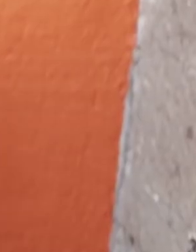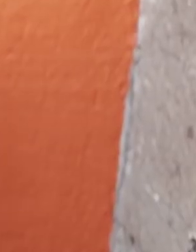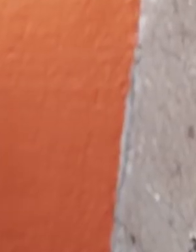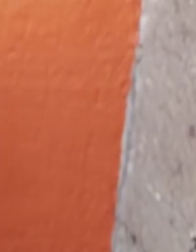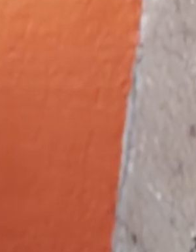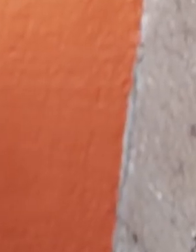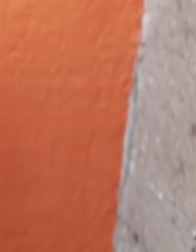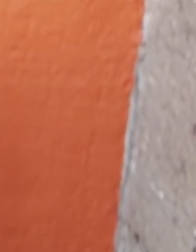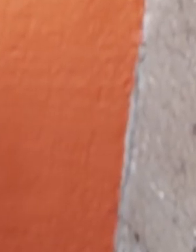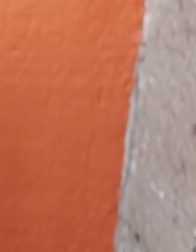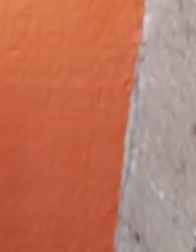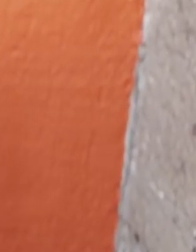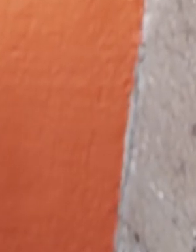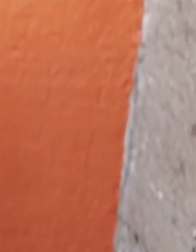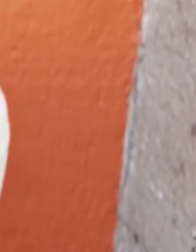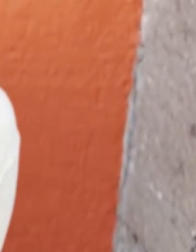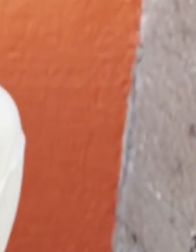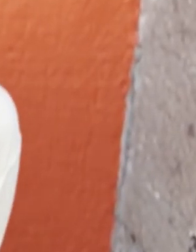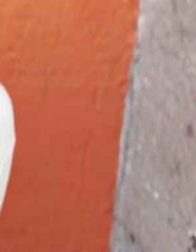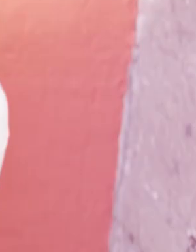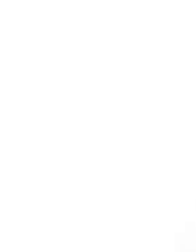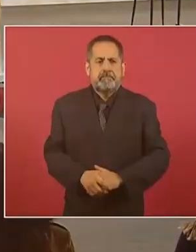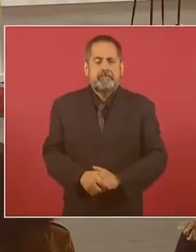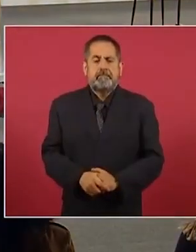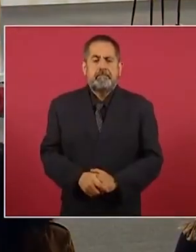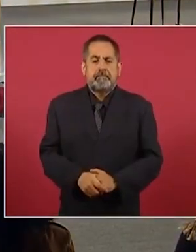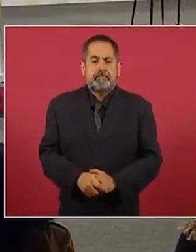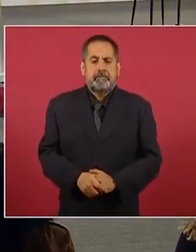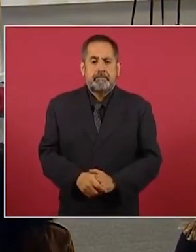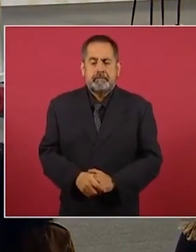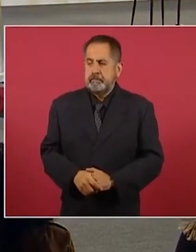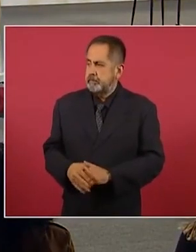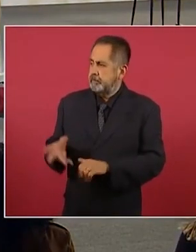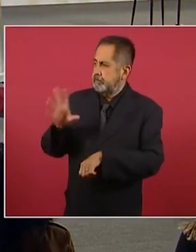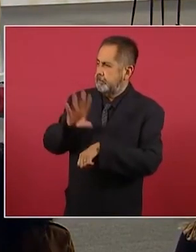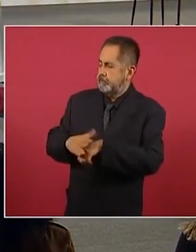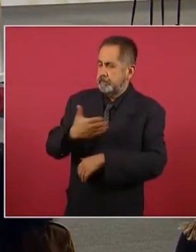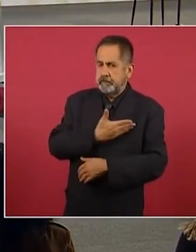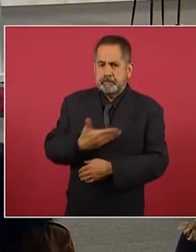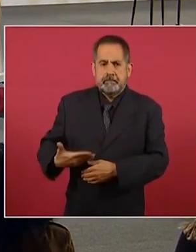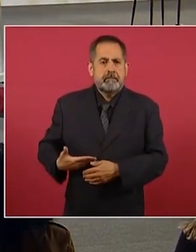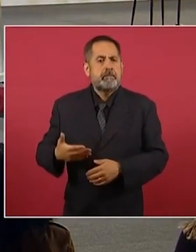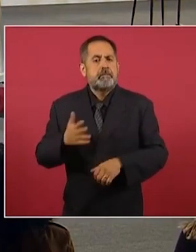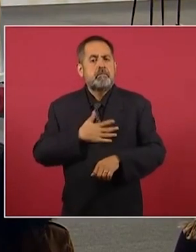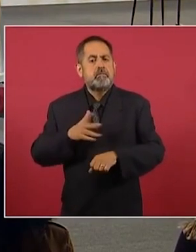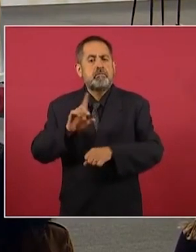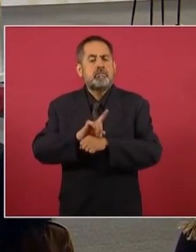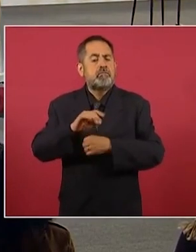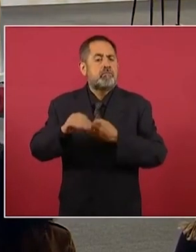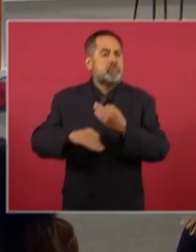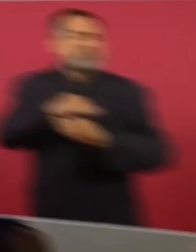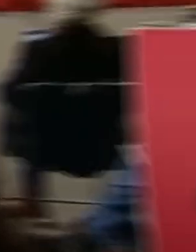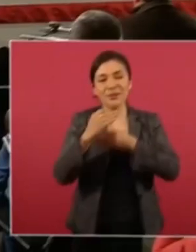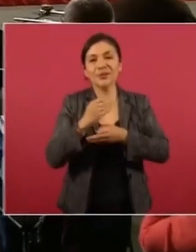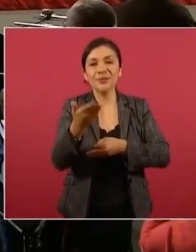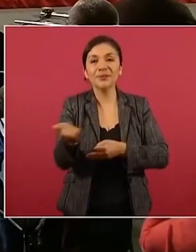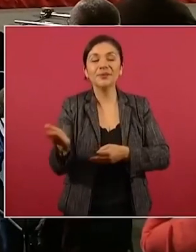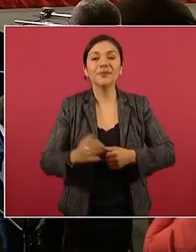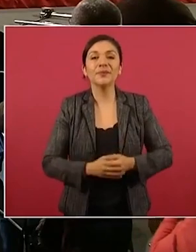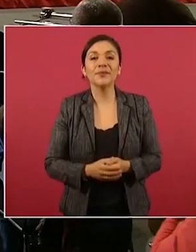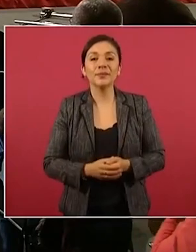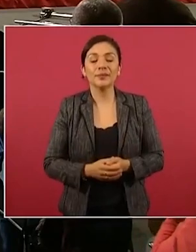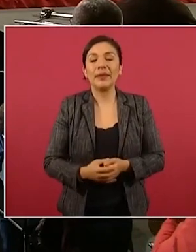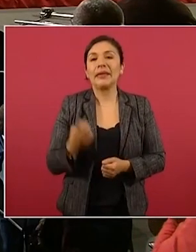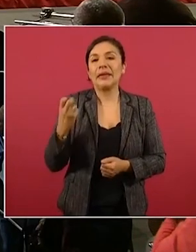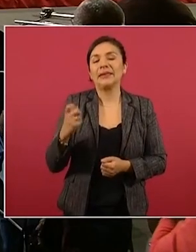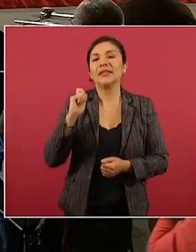Hola amigos, soy Elizabeth García Vilchis. Con su permiso, señor presidente, buenos días a todas y a todos. Este es el